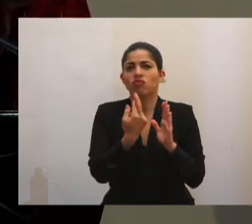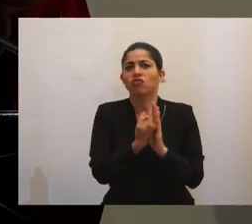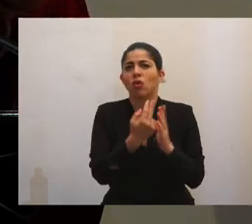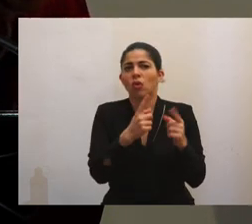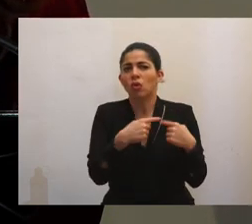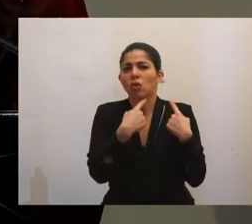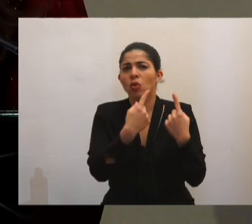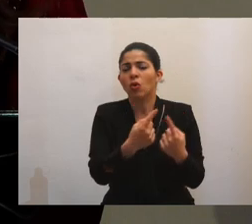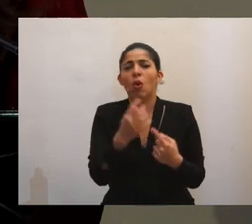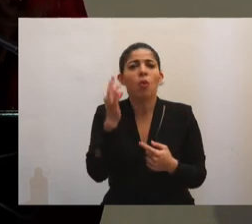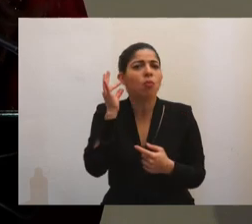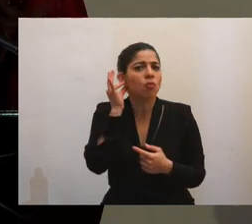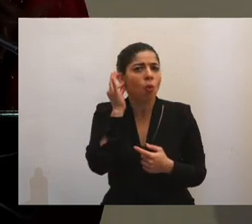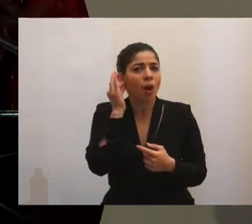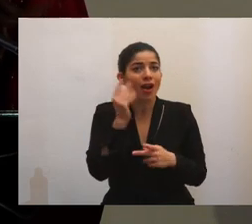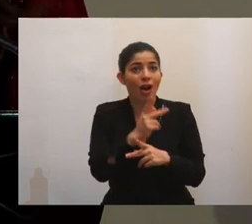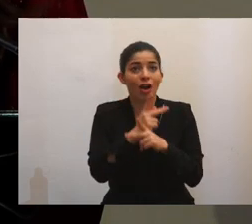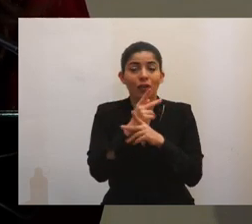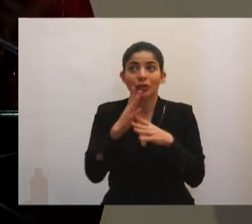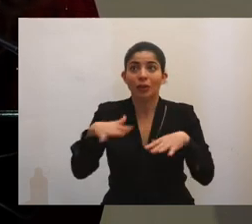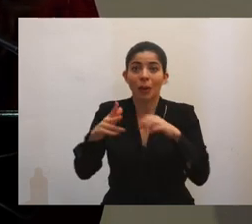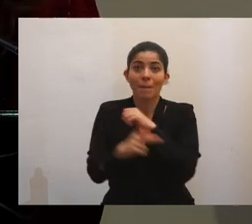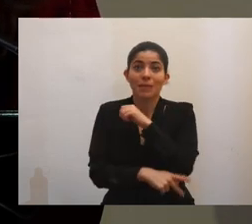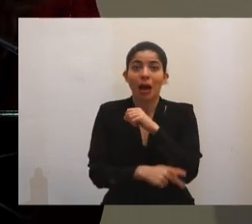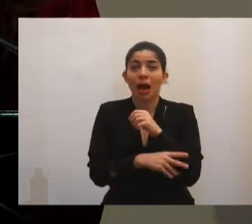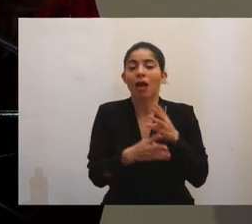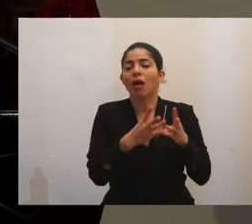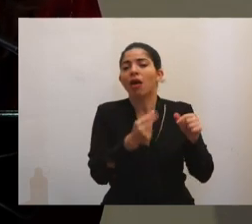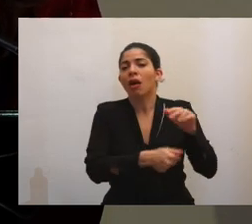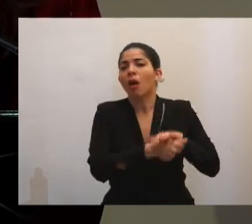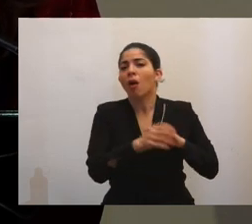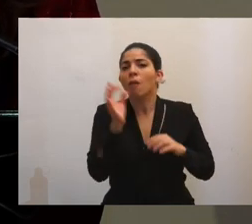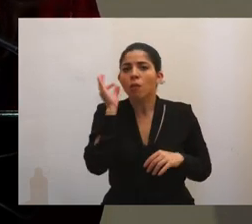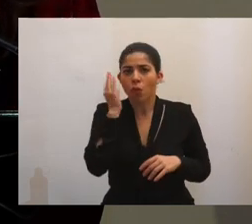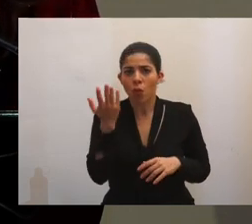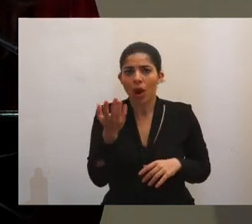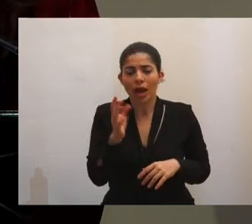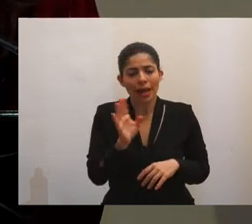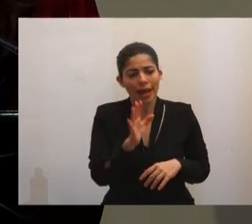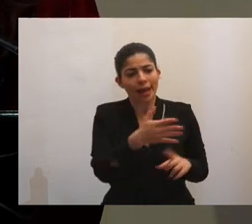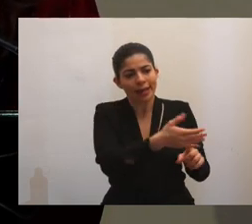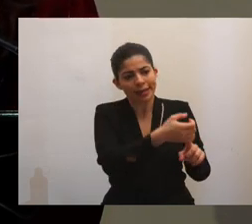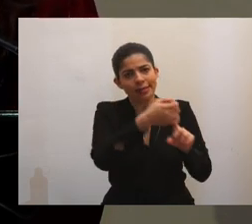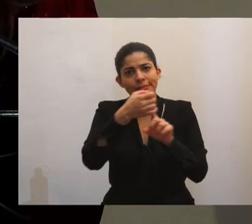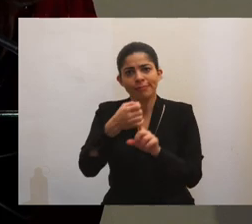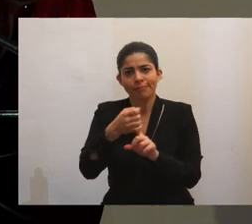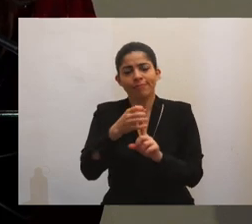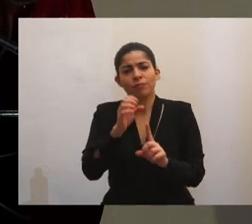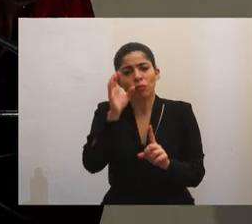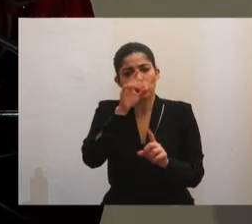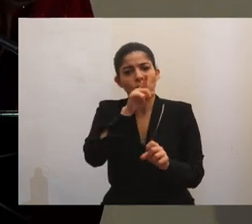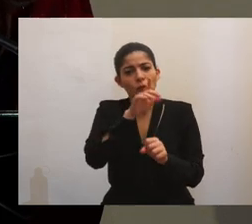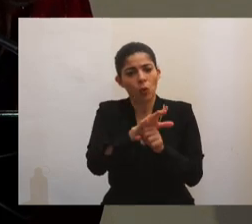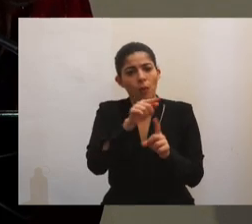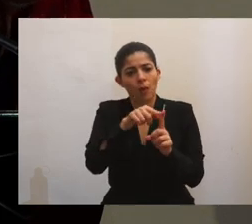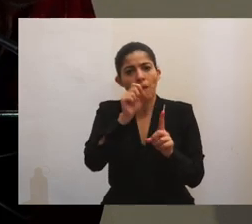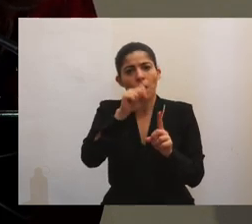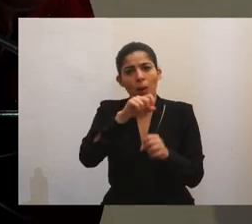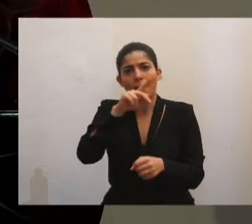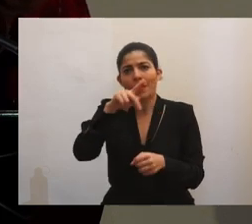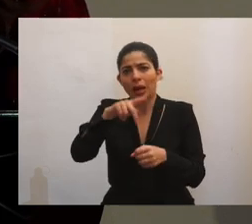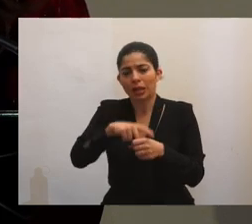mujer en la historia de la conservación de este país y garantizarle que pueda participar en los espacios de toma de